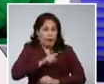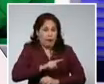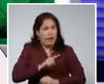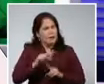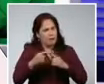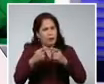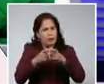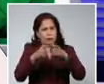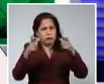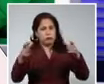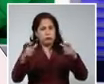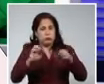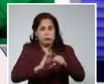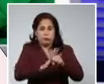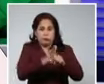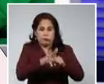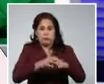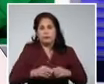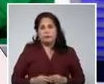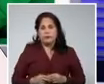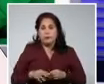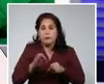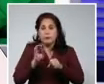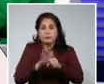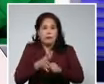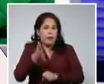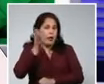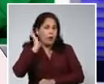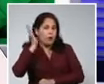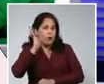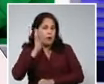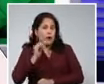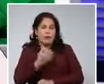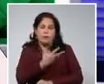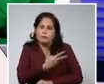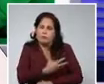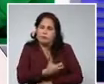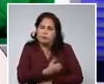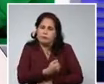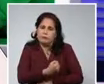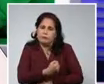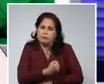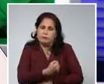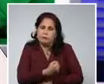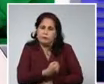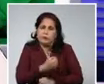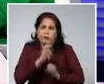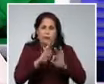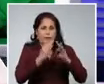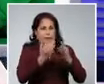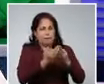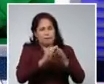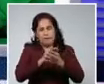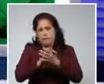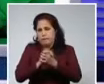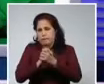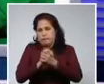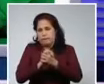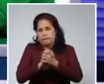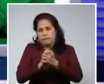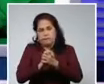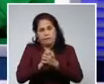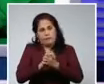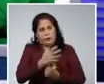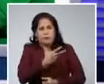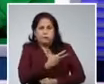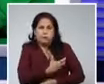altos, comenzamos la conferencia dando las condolencias a familiares, amistades y lamentando el